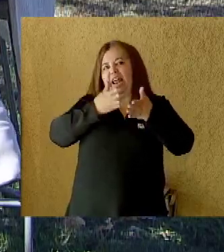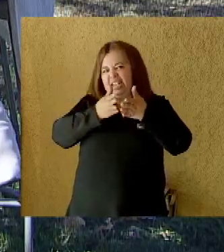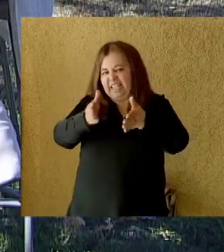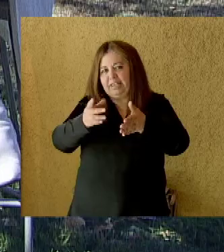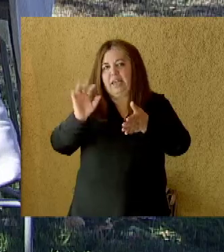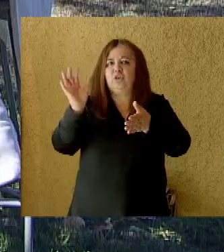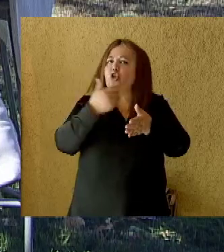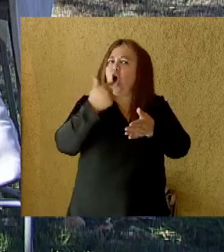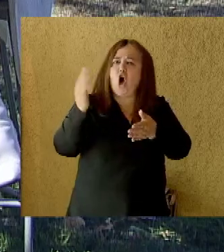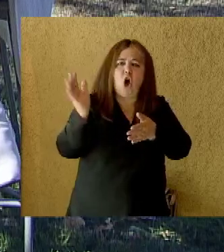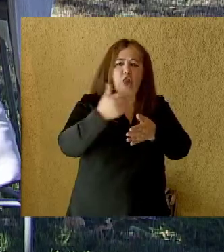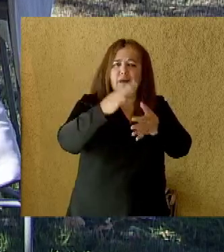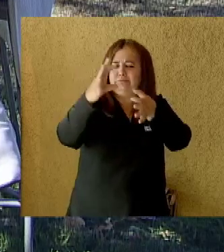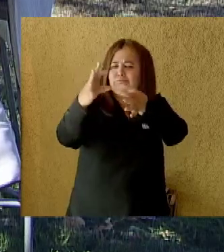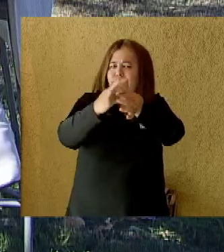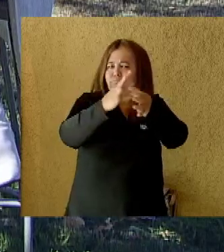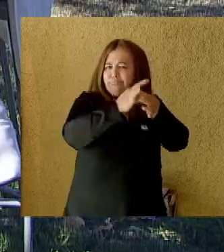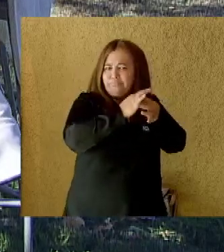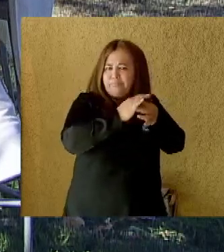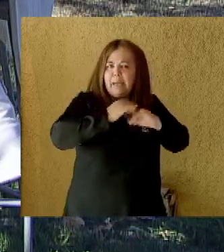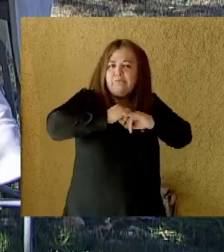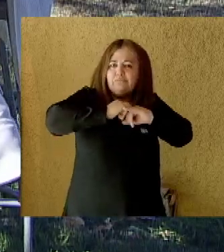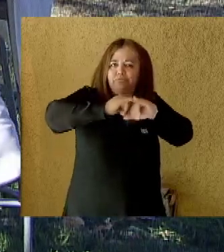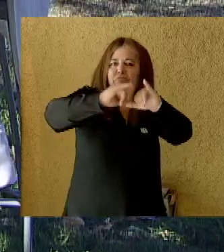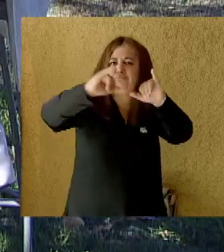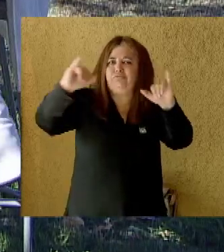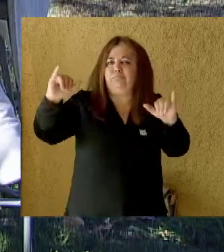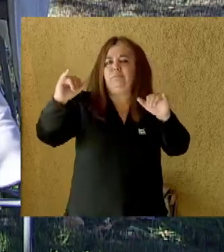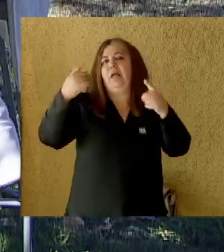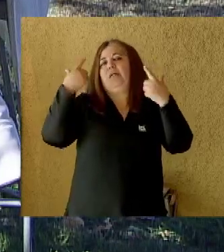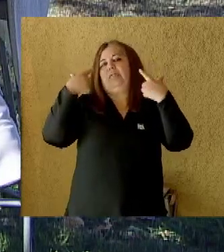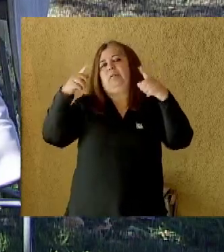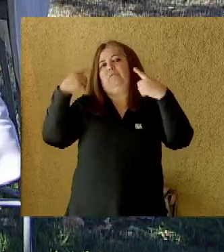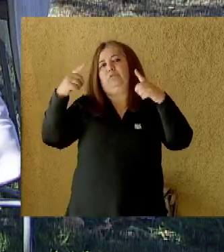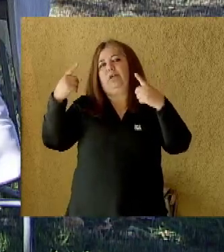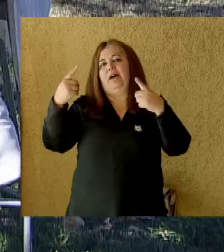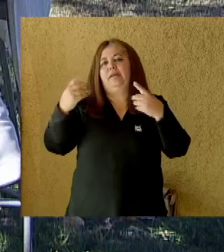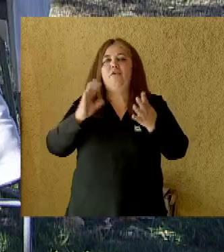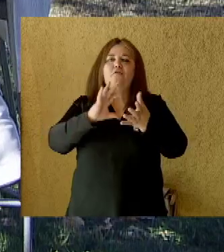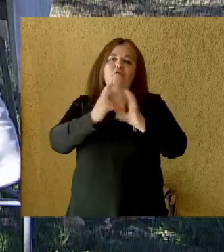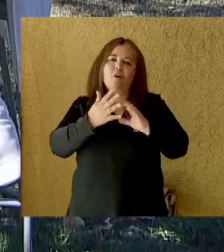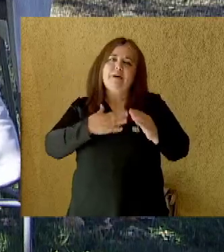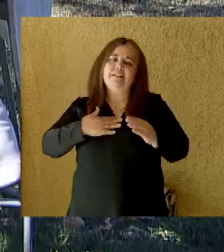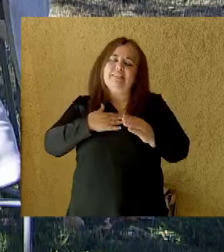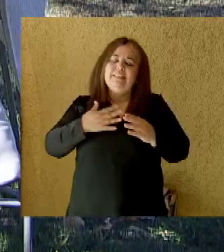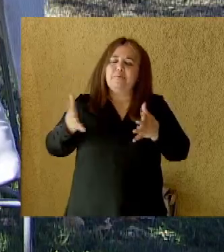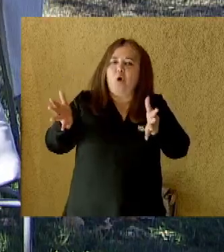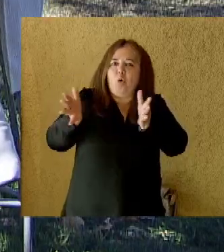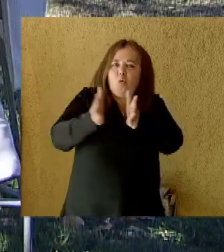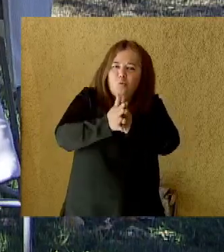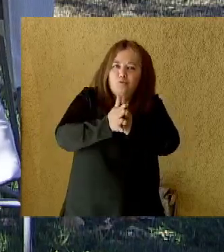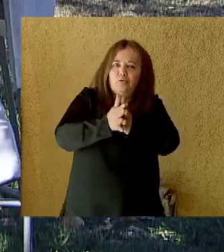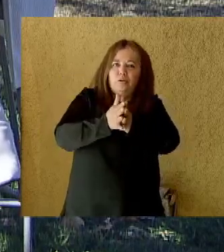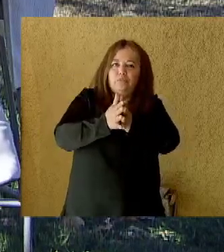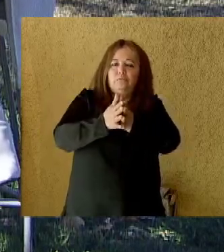aquellos que se sumaron durante esta transmisión para que podamos disfrutar, para que nos podamos sentir juntos a pesar de la distancia, como lo decíamos hace un